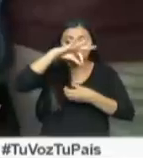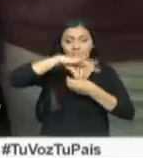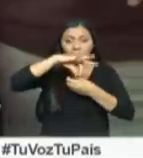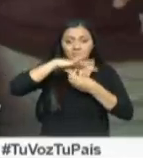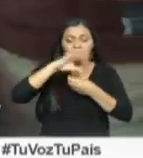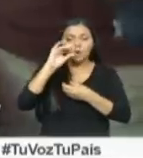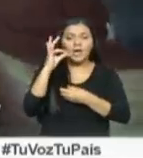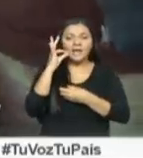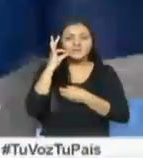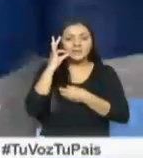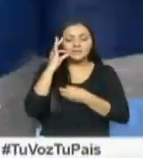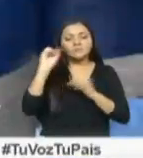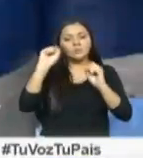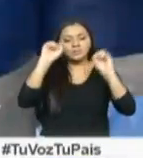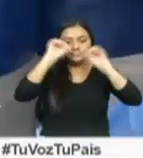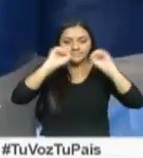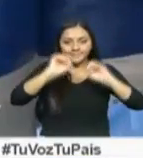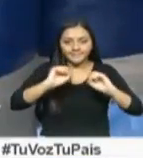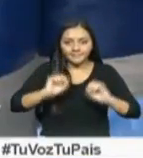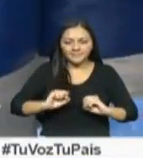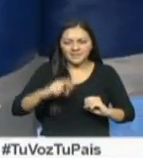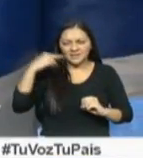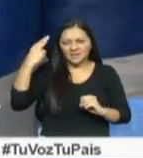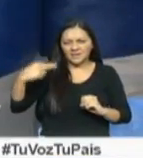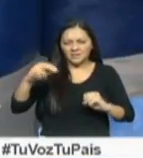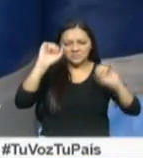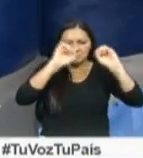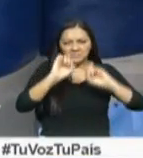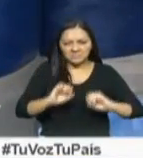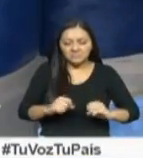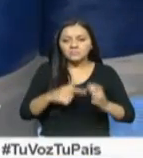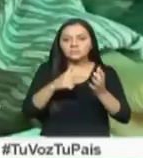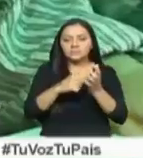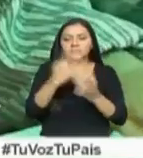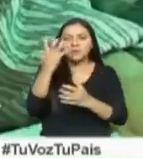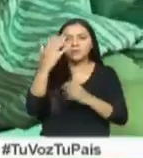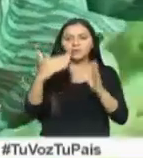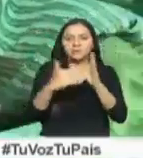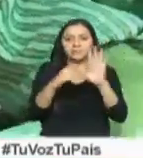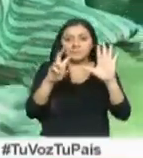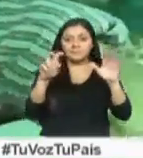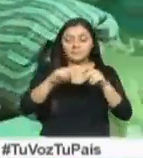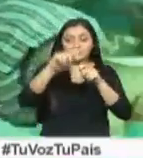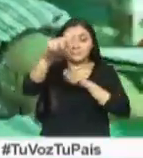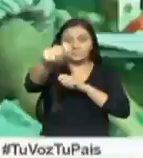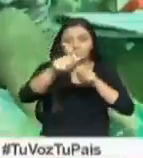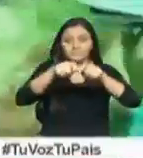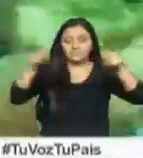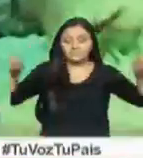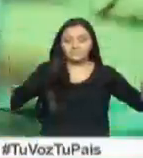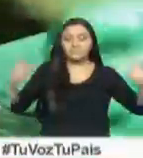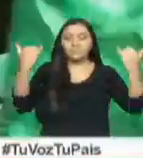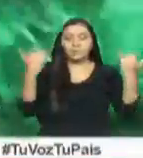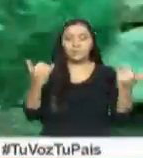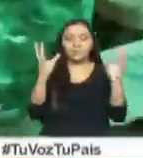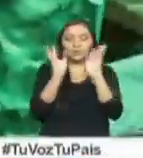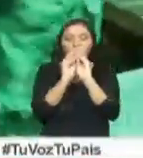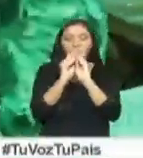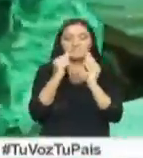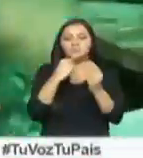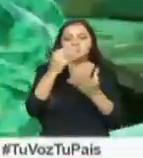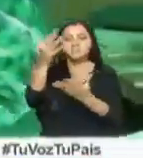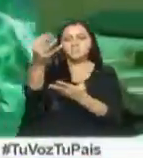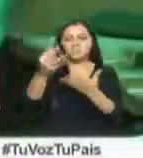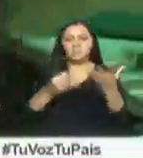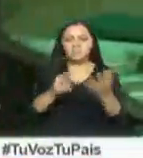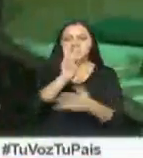y rituales religiosos solo es de 14.700 hectáreas. La nueva norma aprobada en el Congreso reconoce un total de